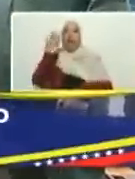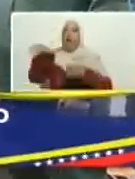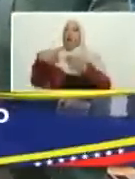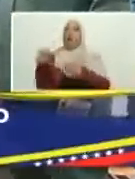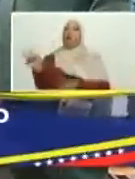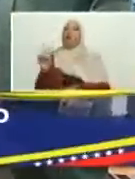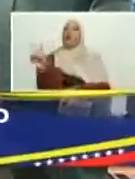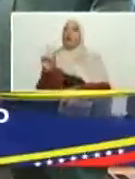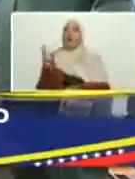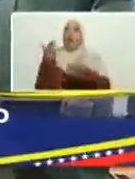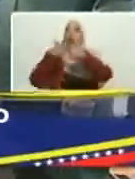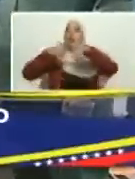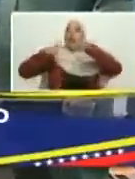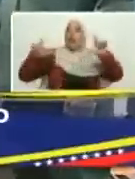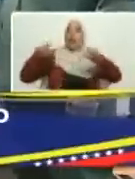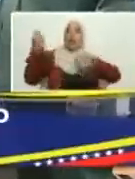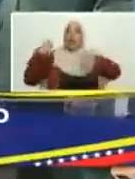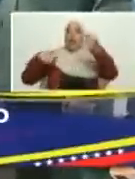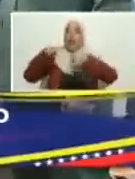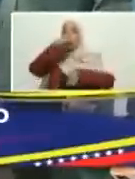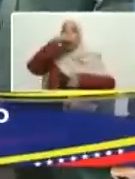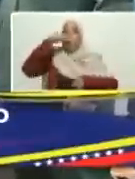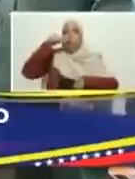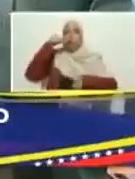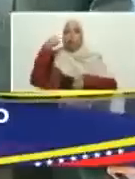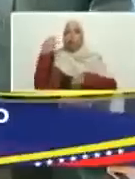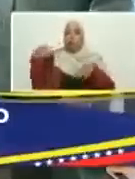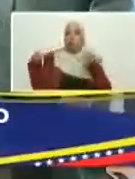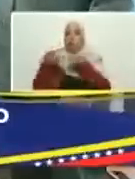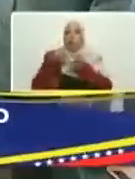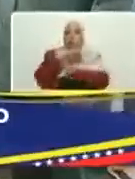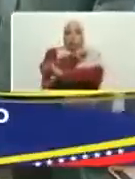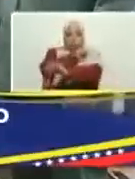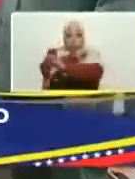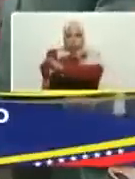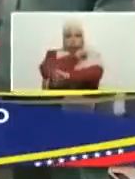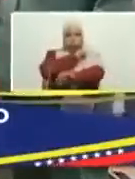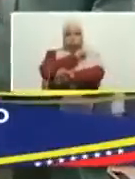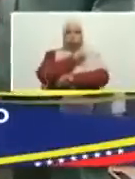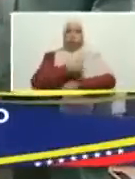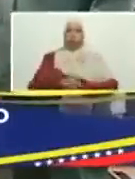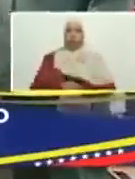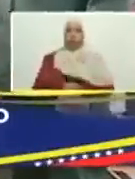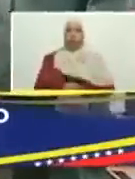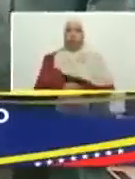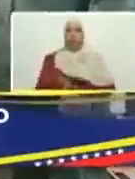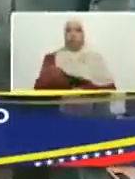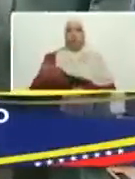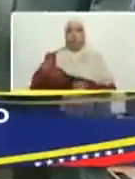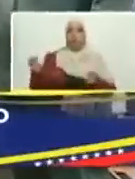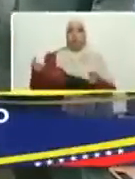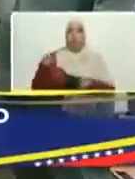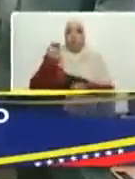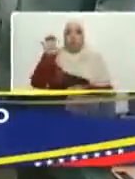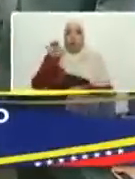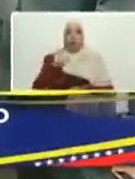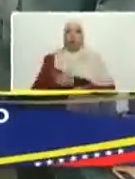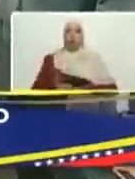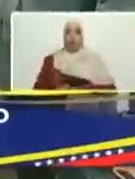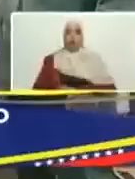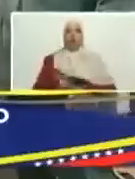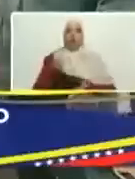patria libre de Tancol, libre de bandas criminales, y nuestra patria gozando de su